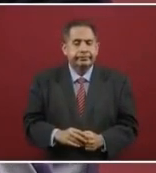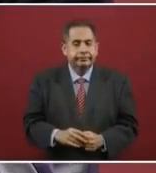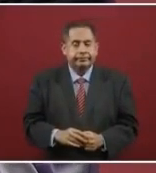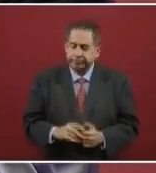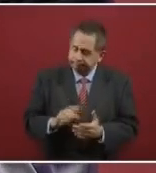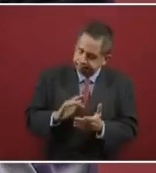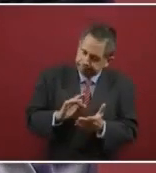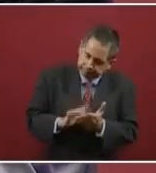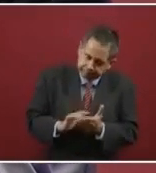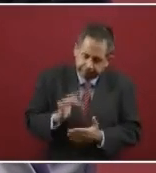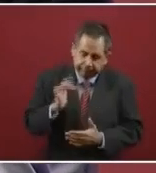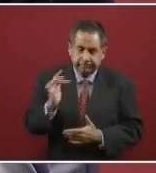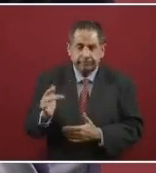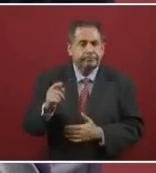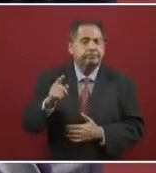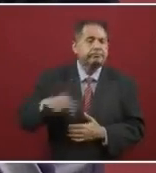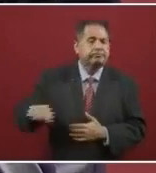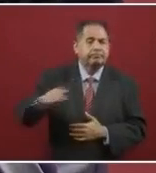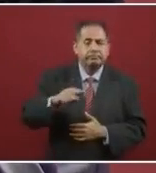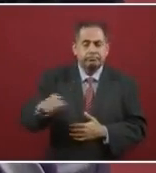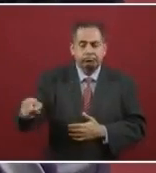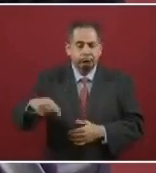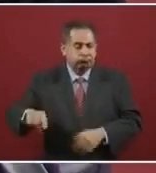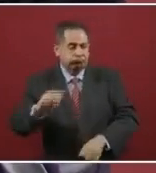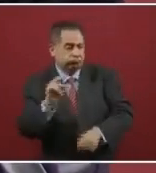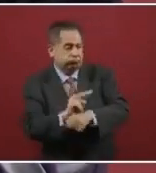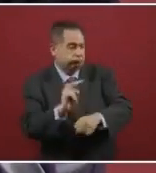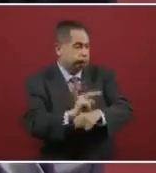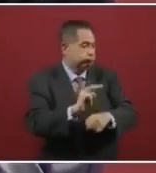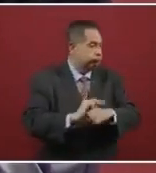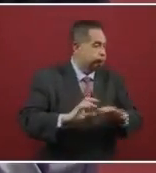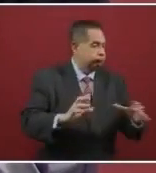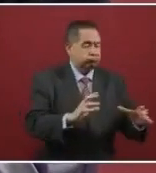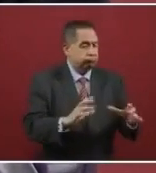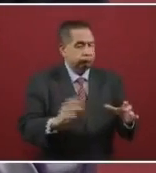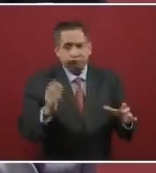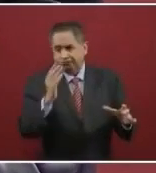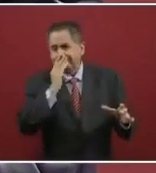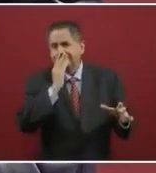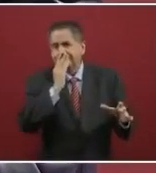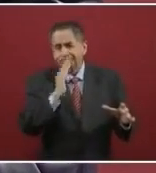Gracias a esa vigilancia permanente